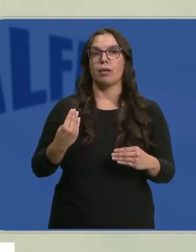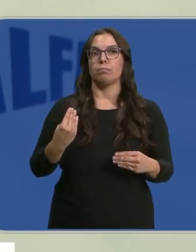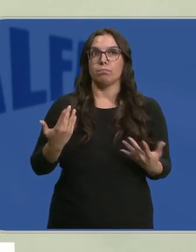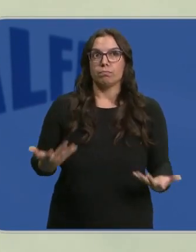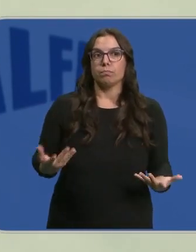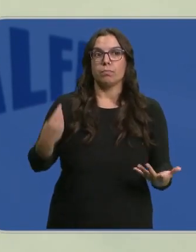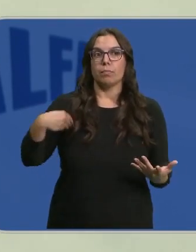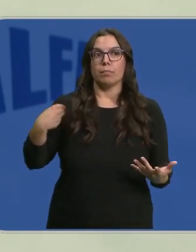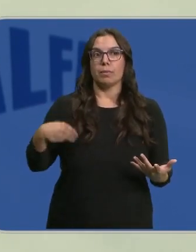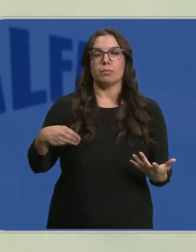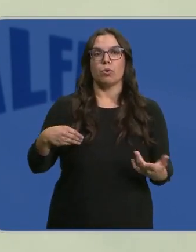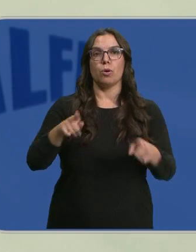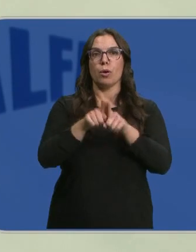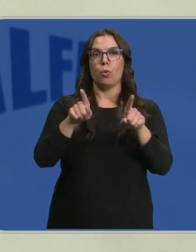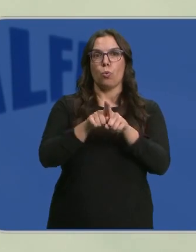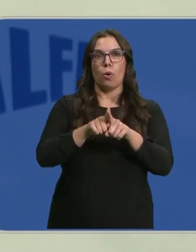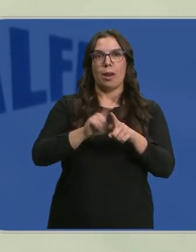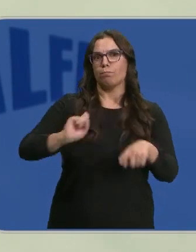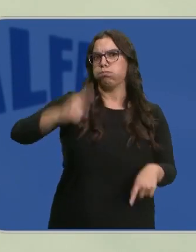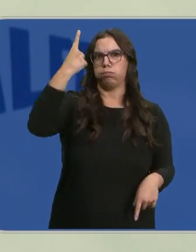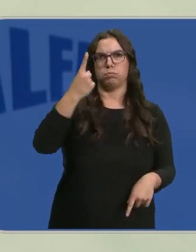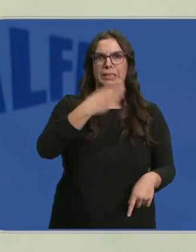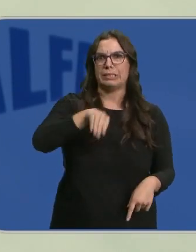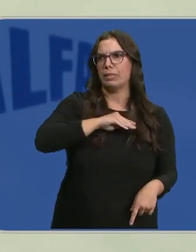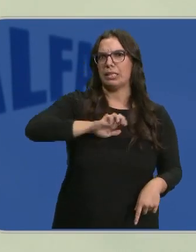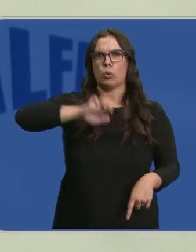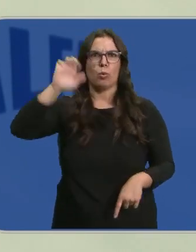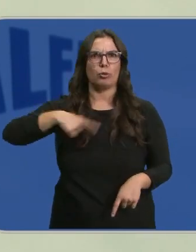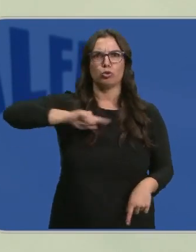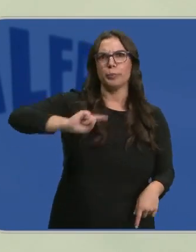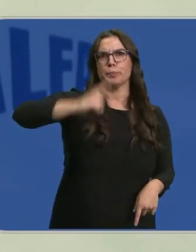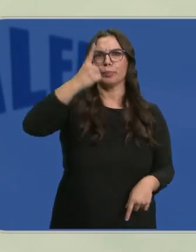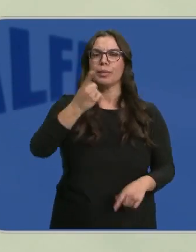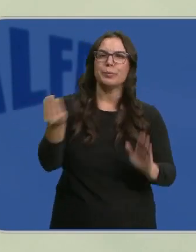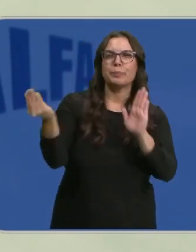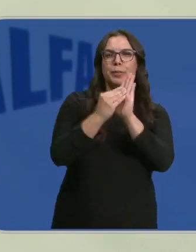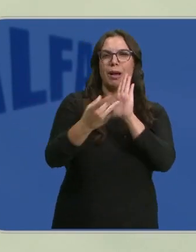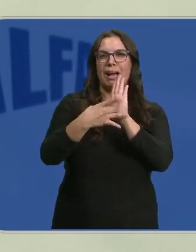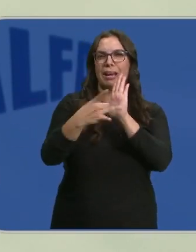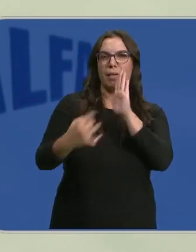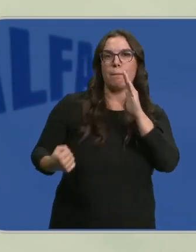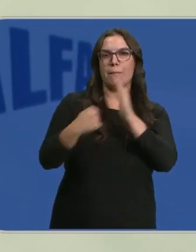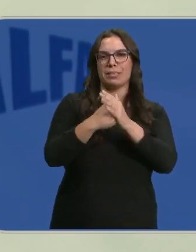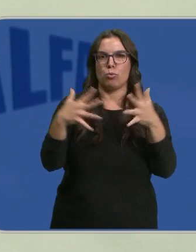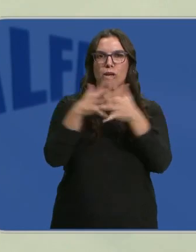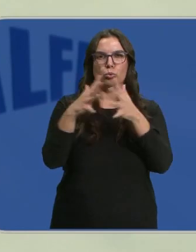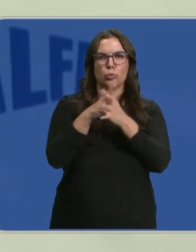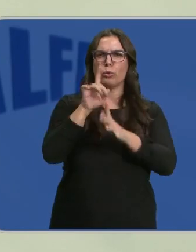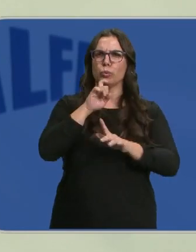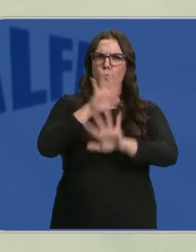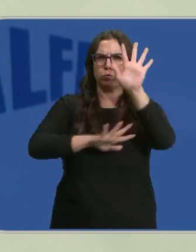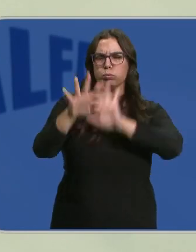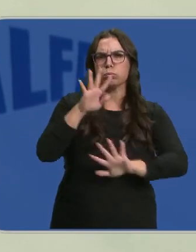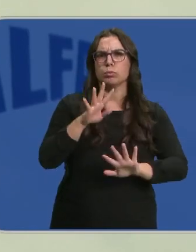que no tenga parangón ni en España ni en Europa y introducir, por lo tanto, la máxima calidad de esta infraestructura tan